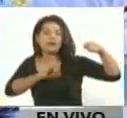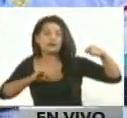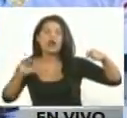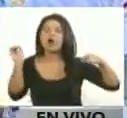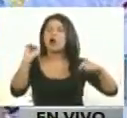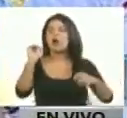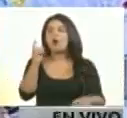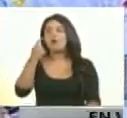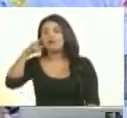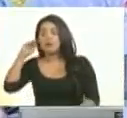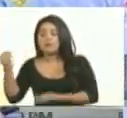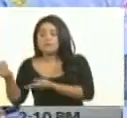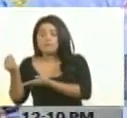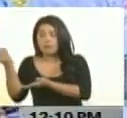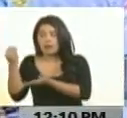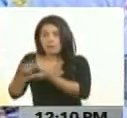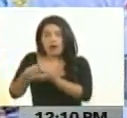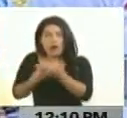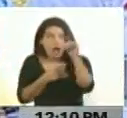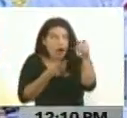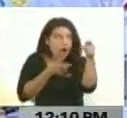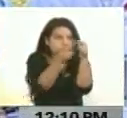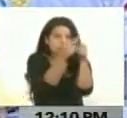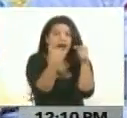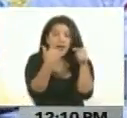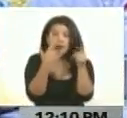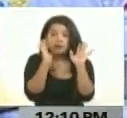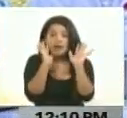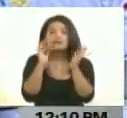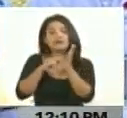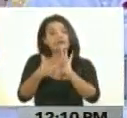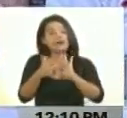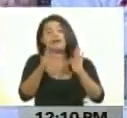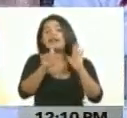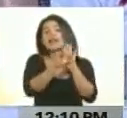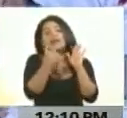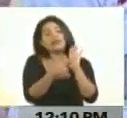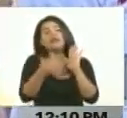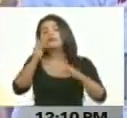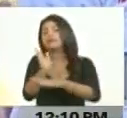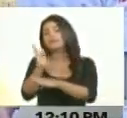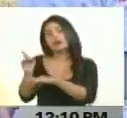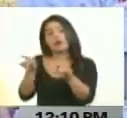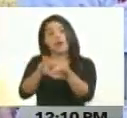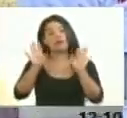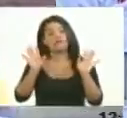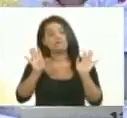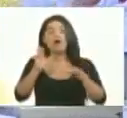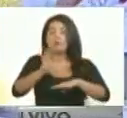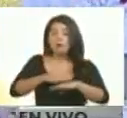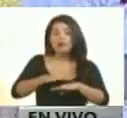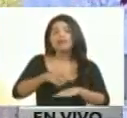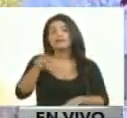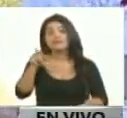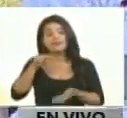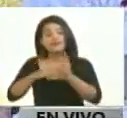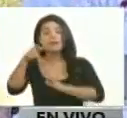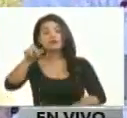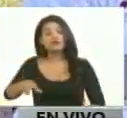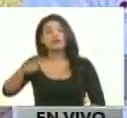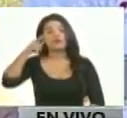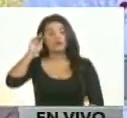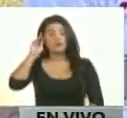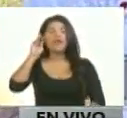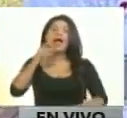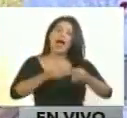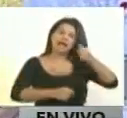política, entra en lo que es la definición de sabotaje. Sin embargo, desde el momento que ayer se anunció esta persona, hasta